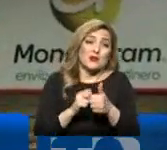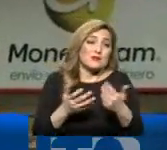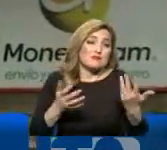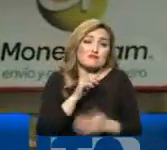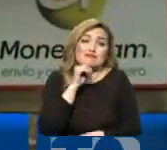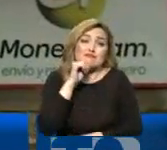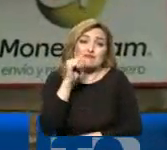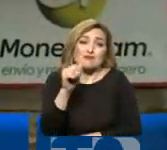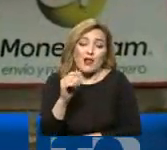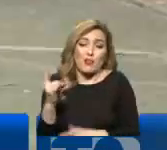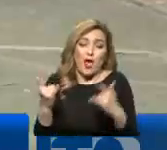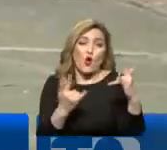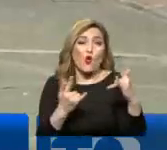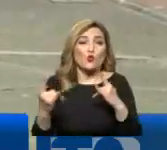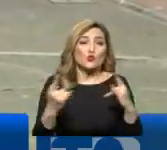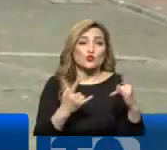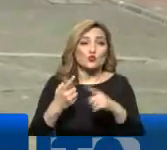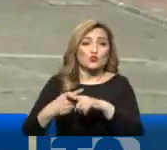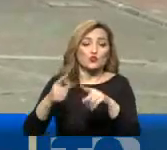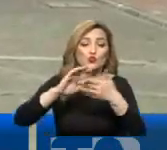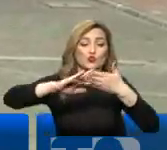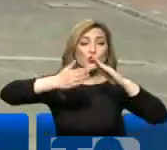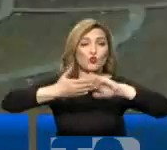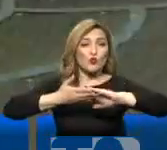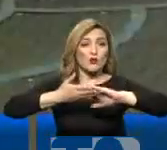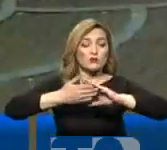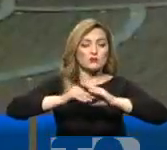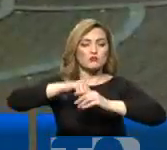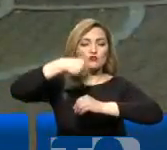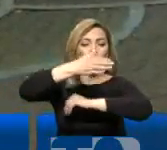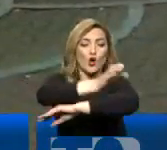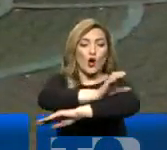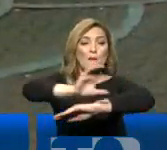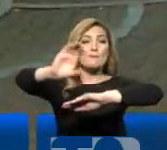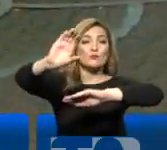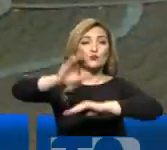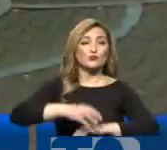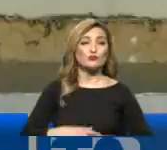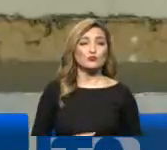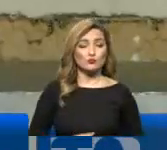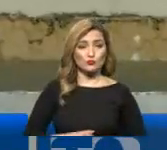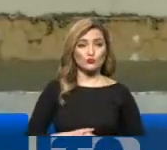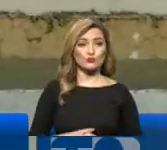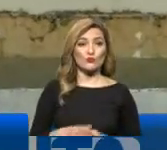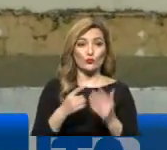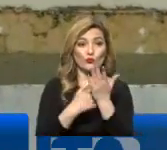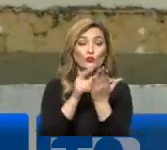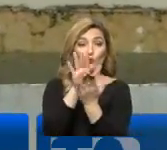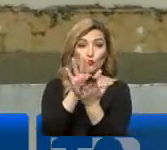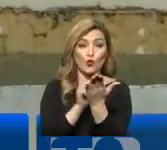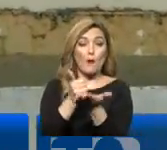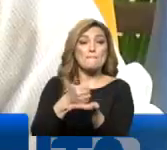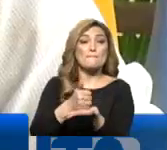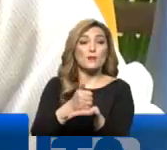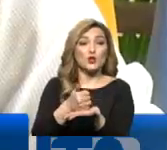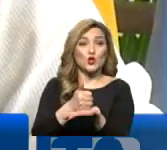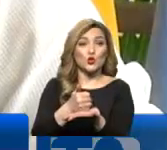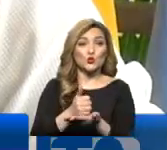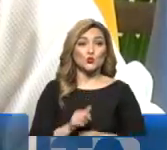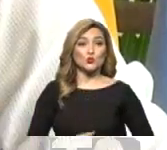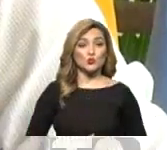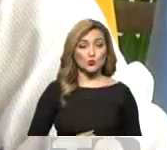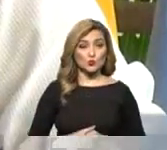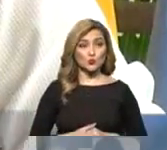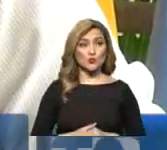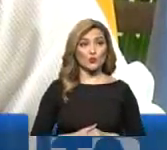la falta de conectividad que tienen varias comunidades rurales del país. Dijo que se analiza un proyecto piloto para que,